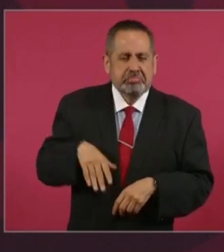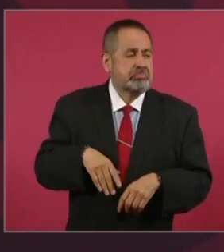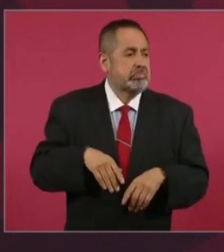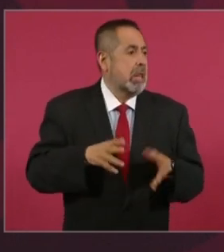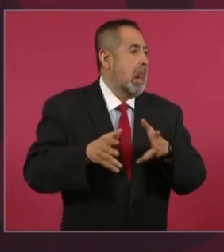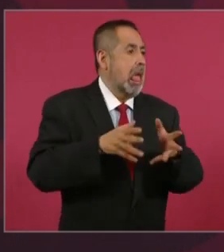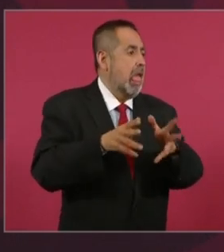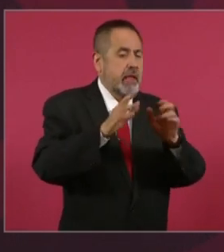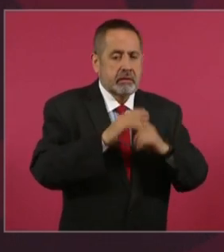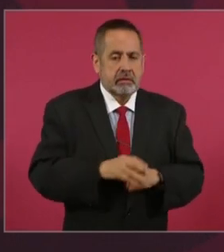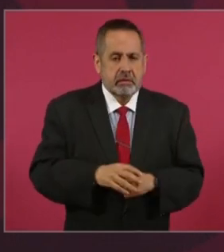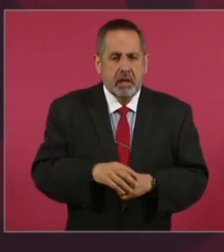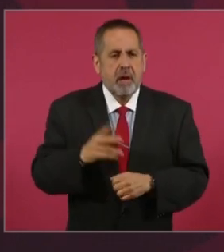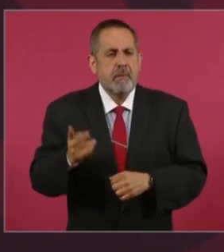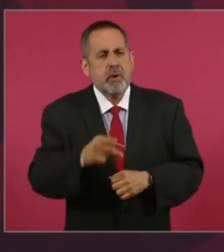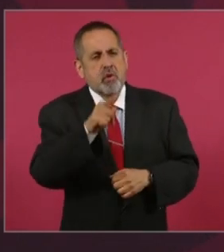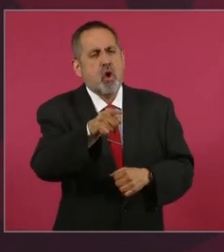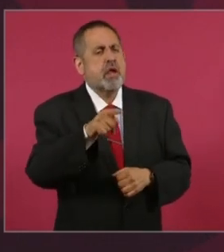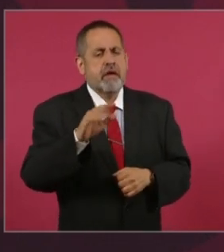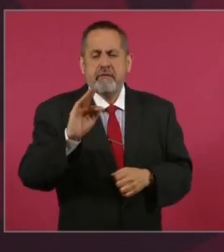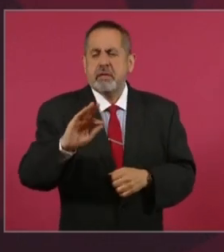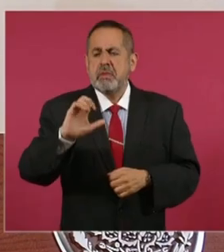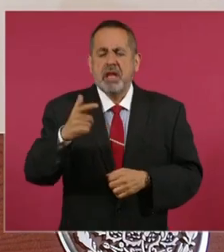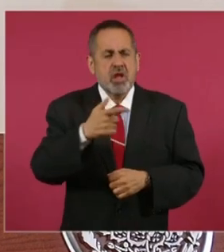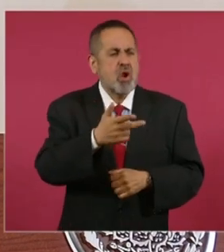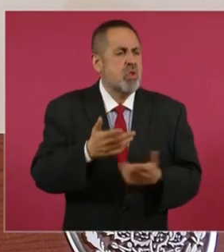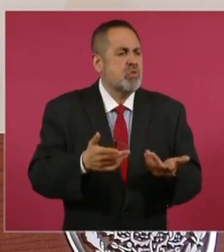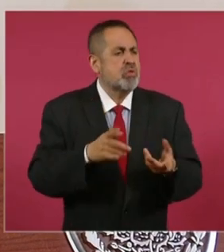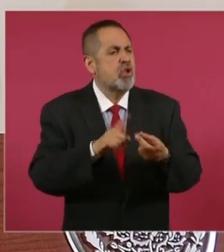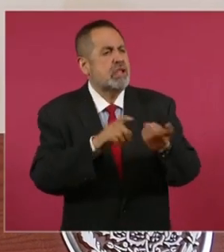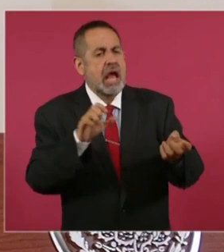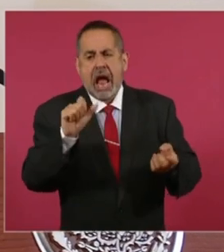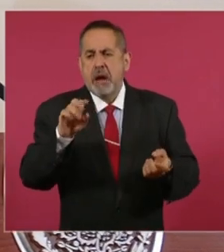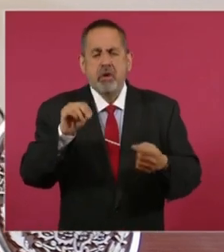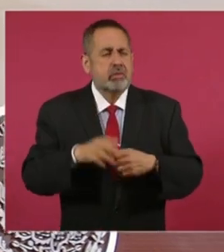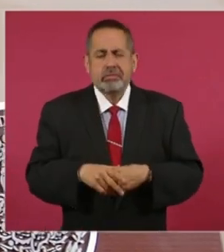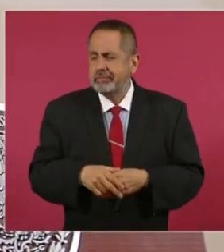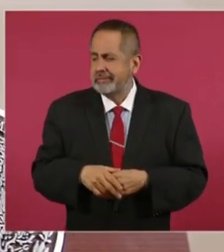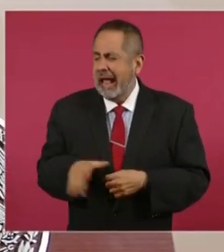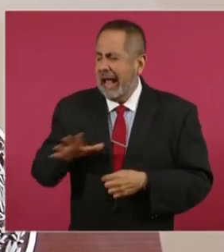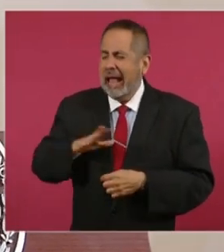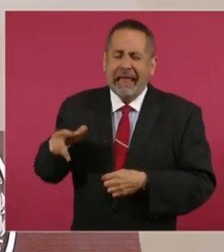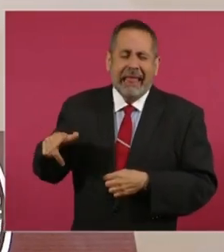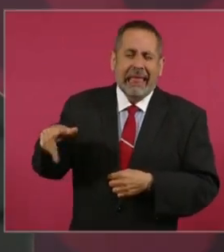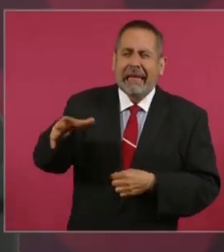Le preguntaban Calderón ¿y dónde está Andrés Manuel? Ahí anda,